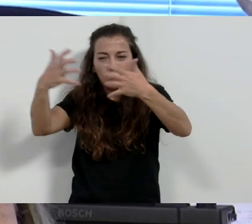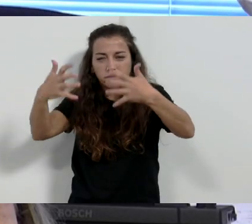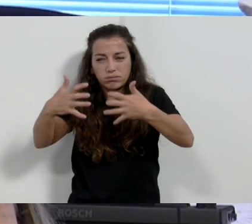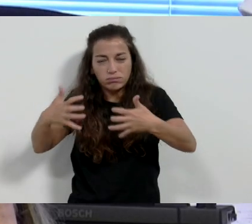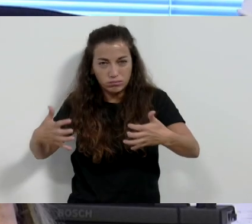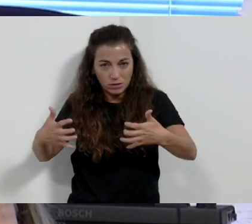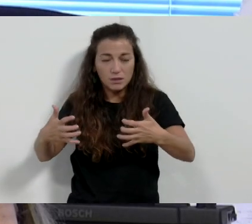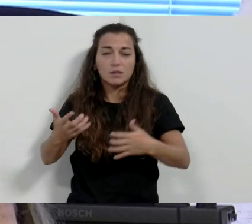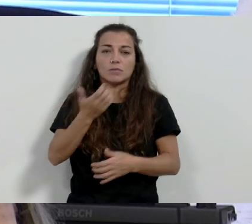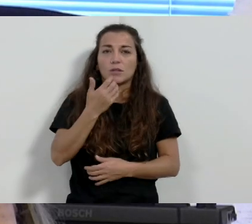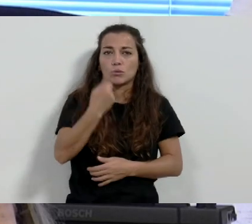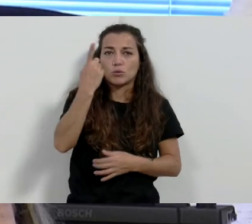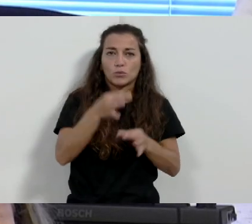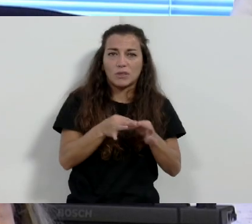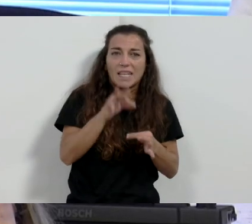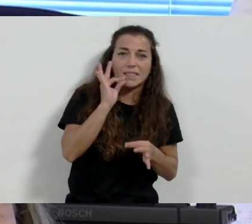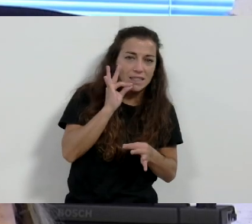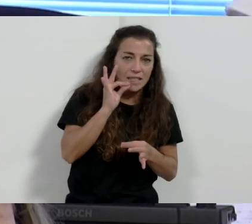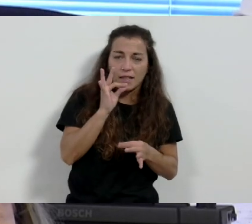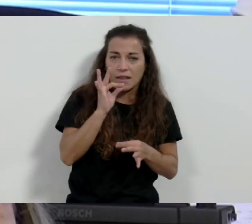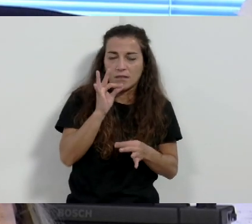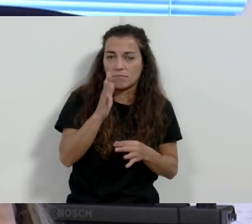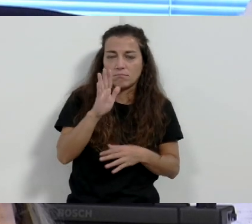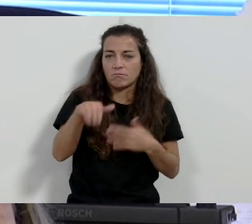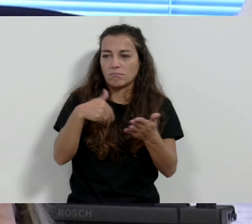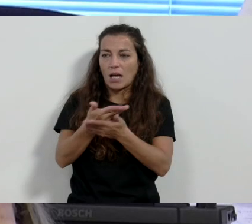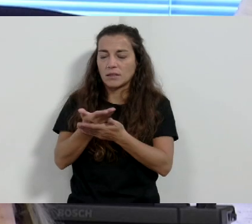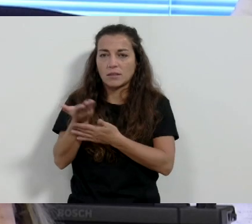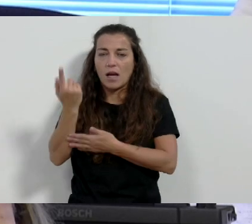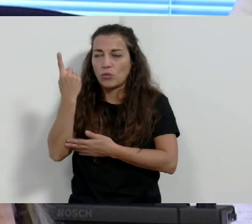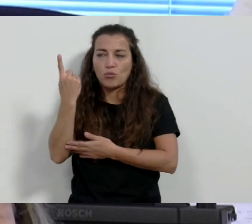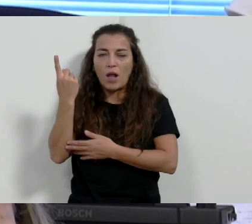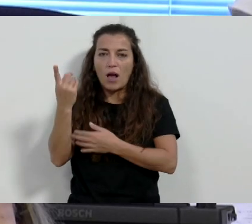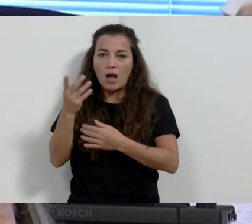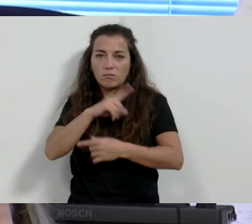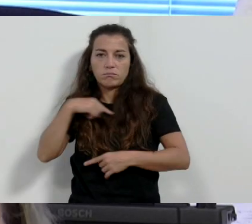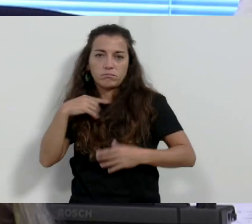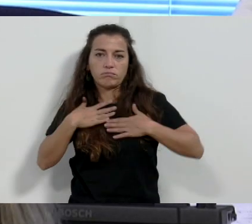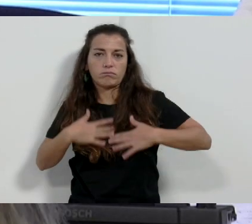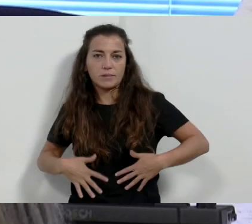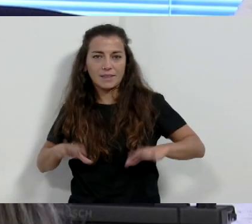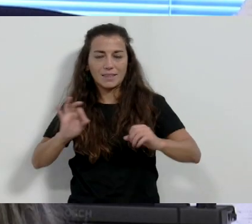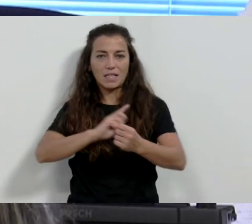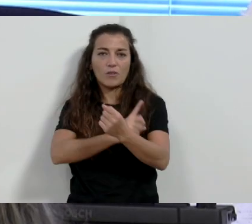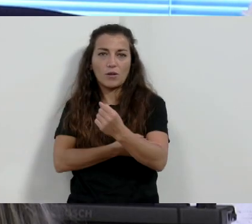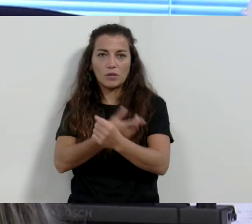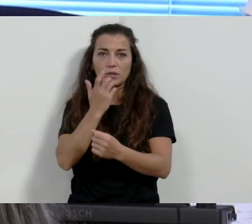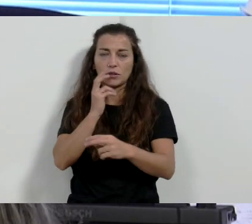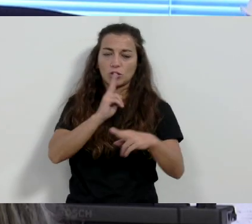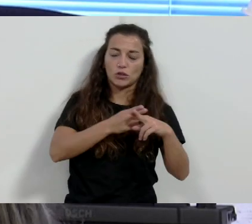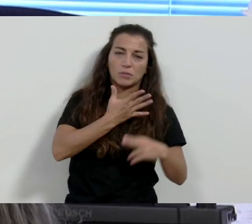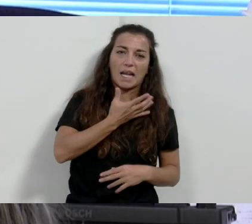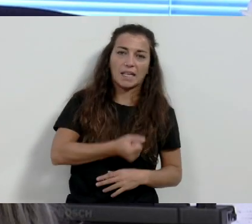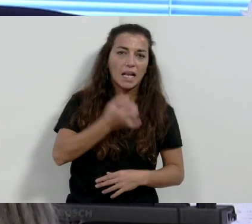una taza, la más sencilla del mundo, hasta, insisto, una camiseta deportiva pues con el nombre del alcalde o la alcaldesa,